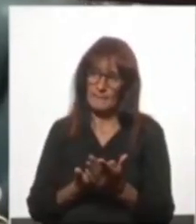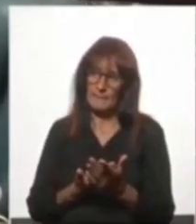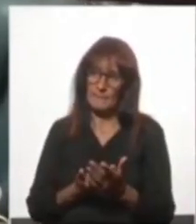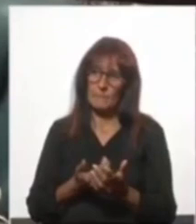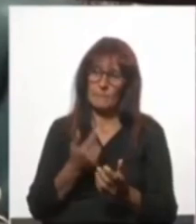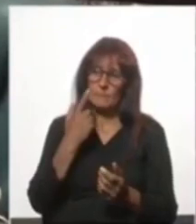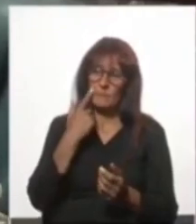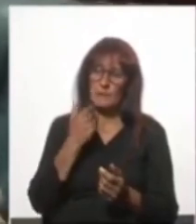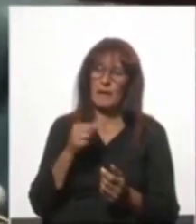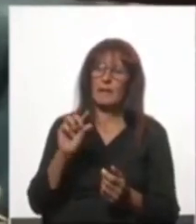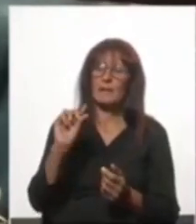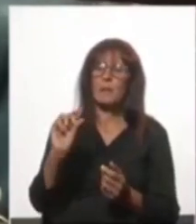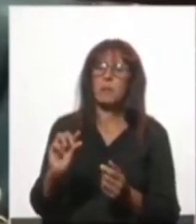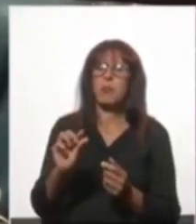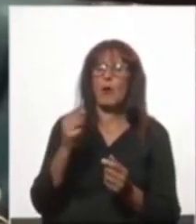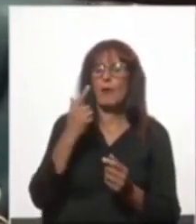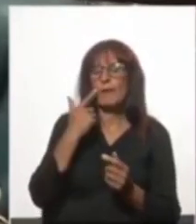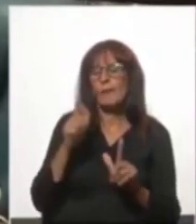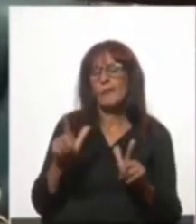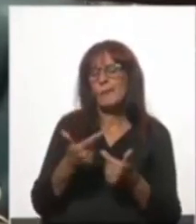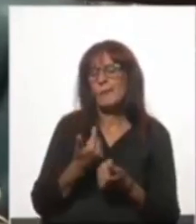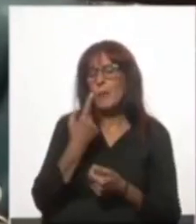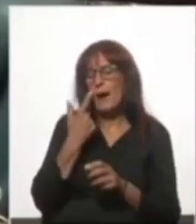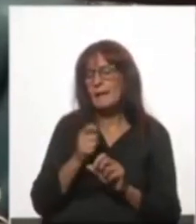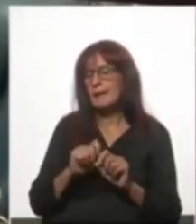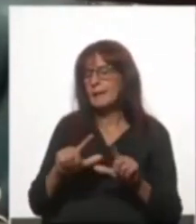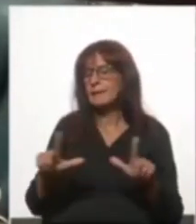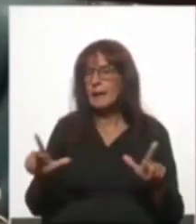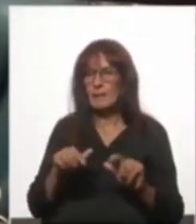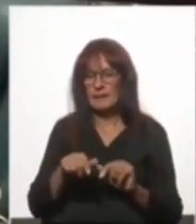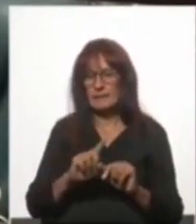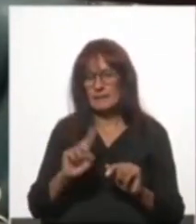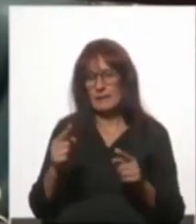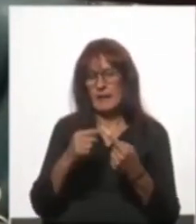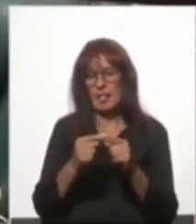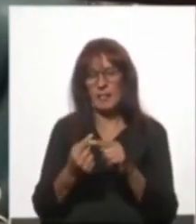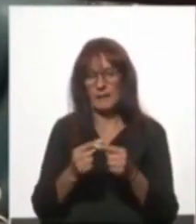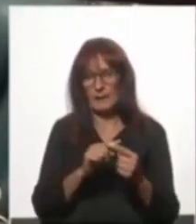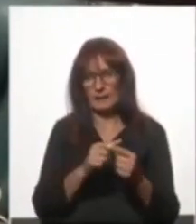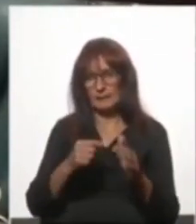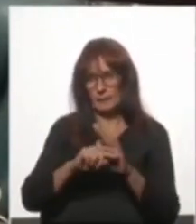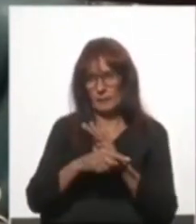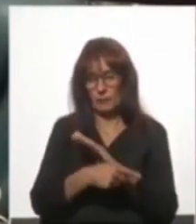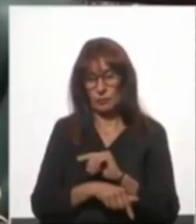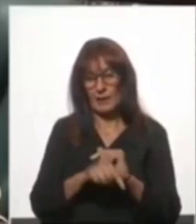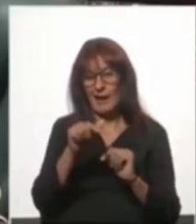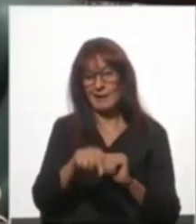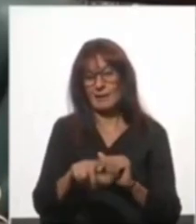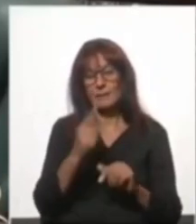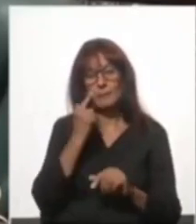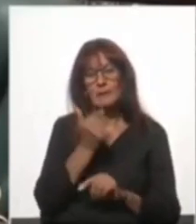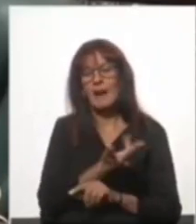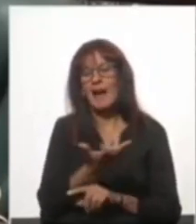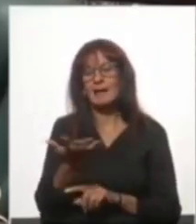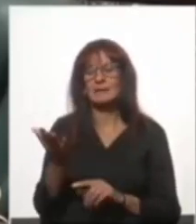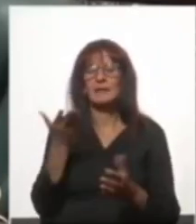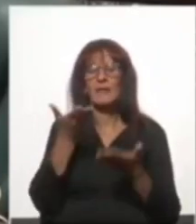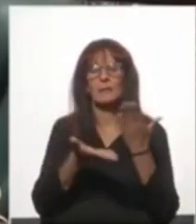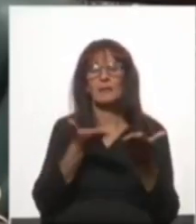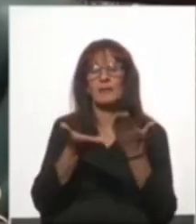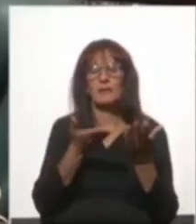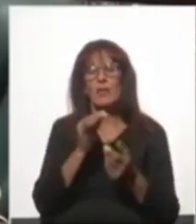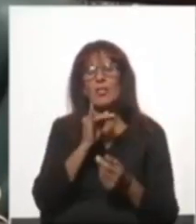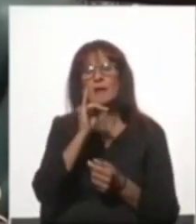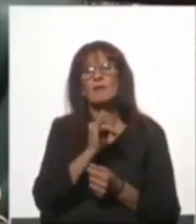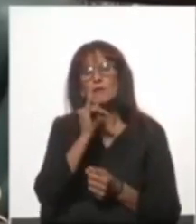poco apego a la transparencia y al debate profundo. Y ahí me voy a referir, por supuesto, a la cantidad de pedidos de informes que